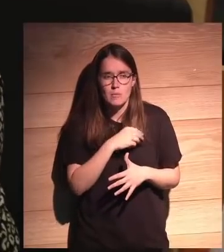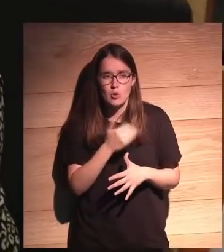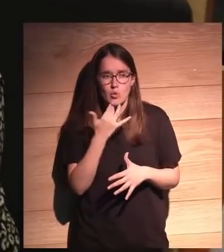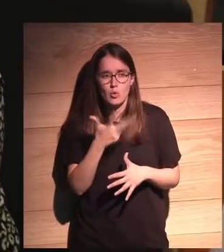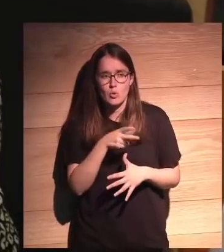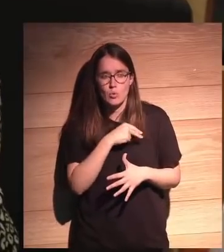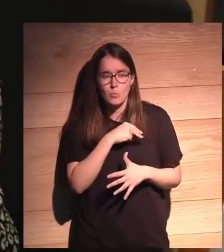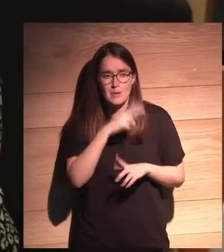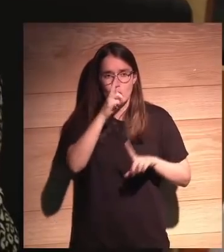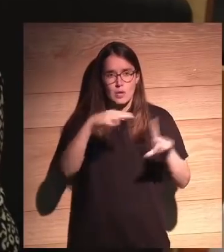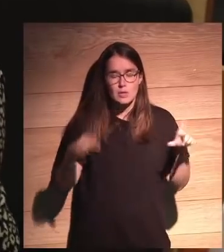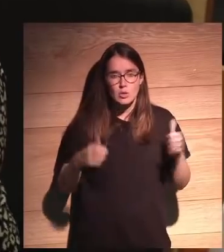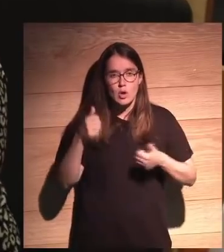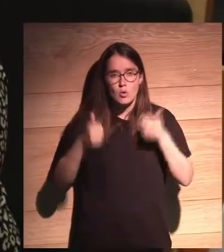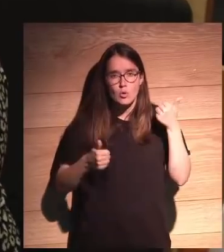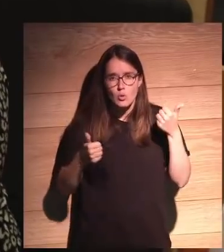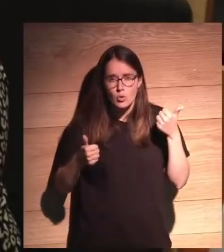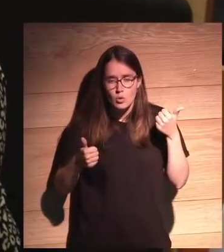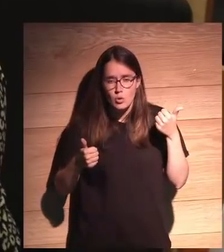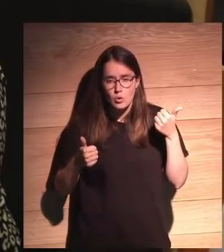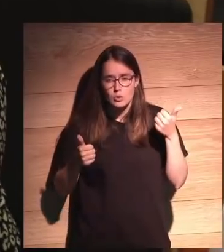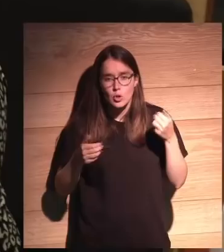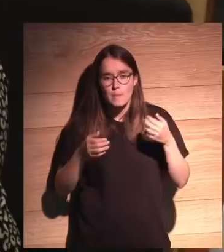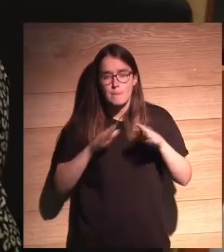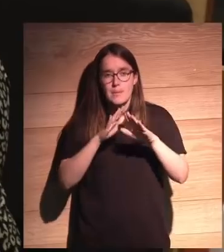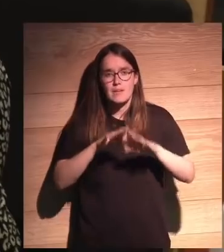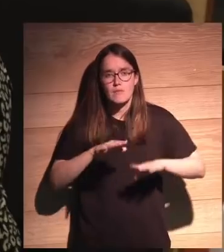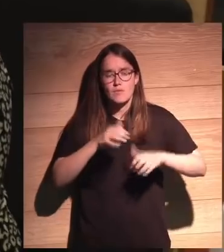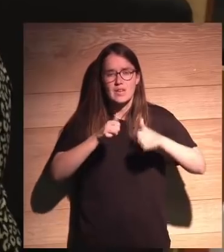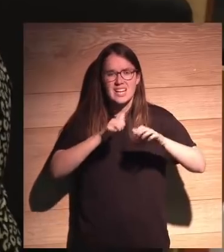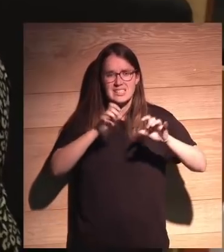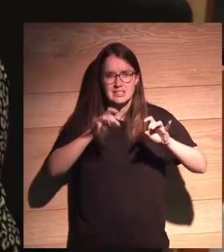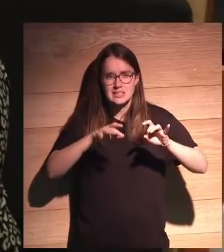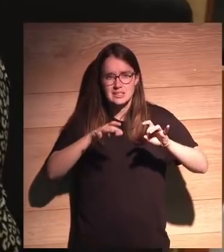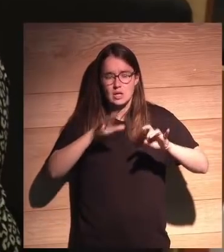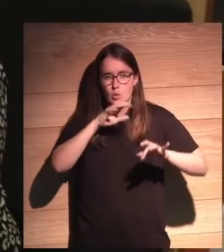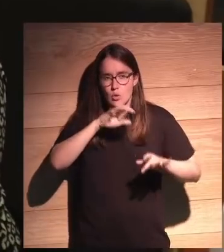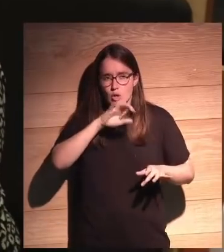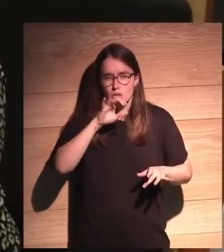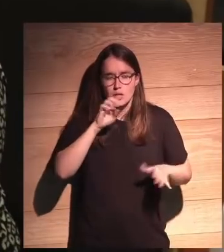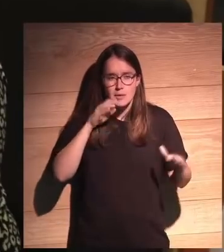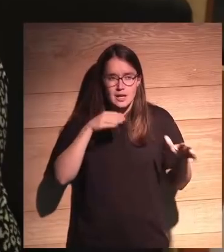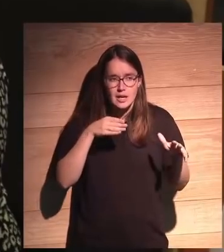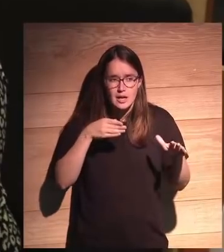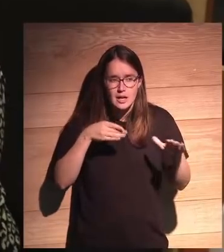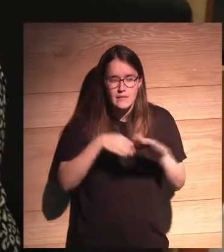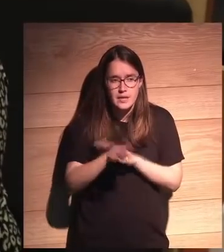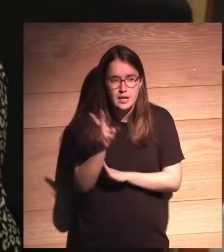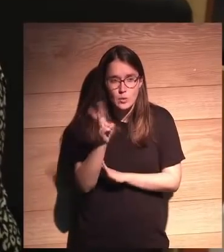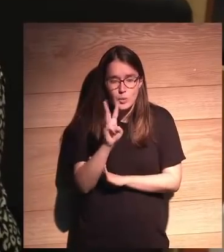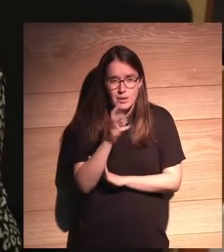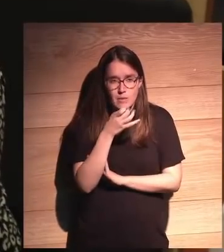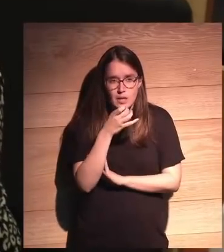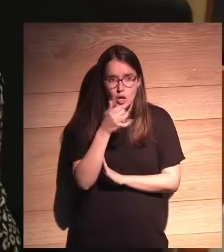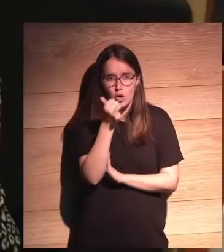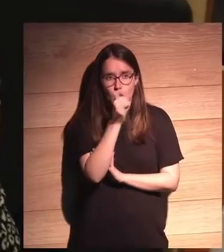premio de pintura o un concurso, ver los finalistas, tienes la curiosidad de entrar en Wikipedia, y los hombres